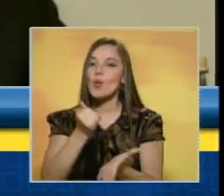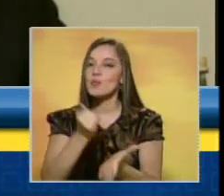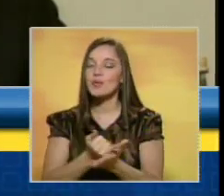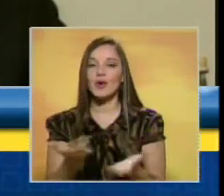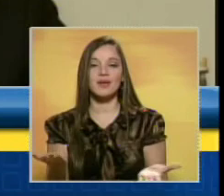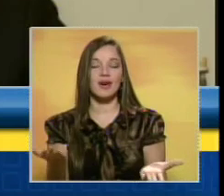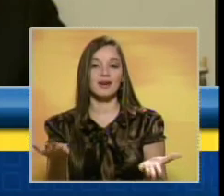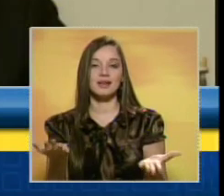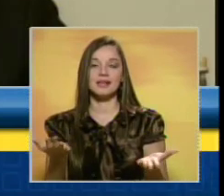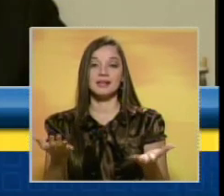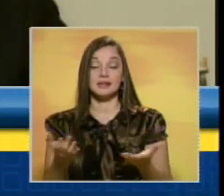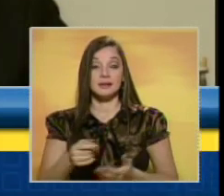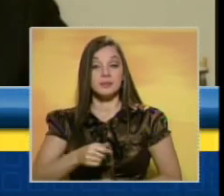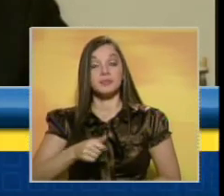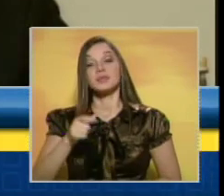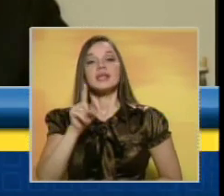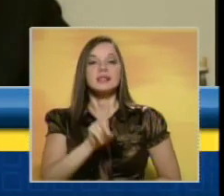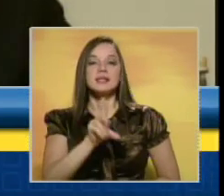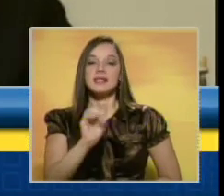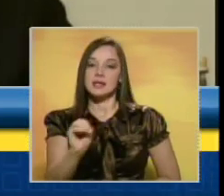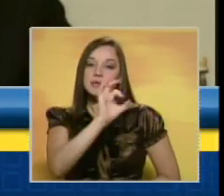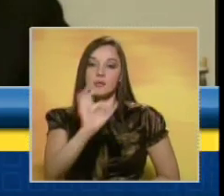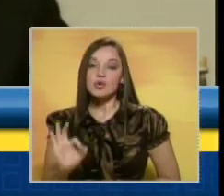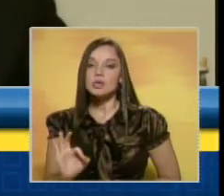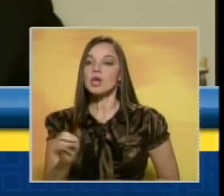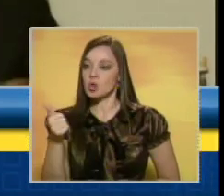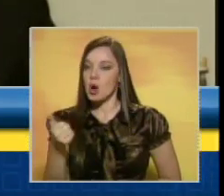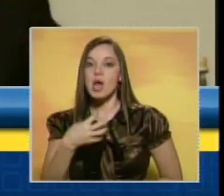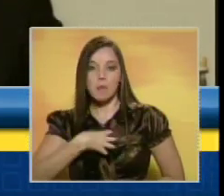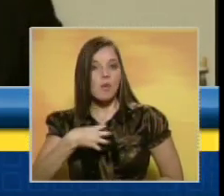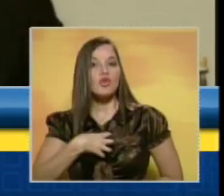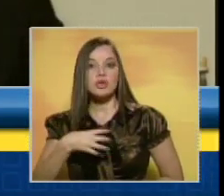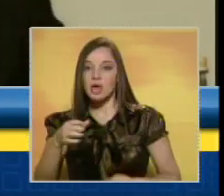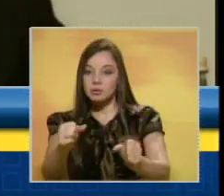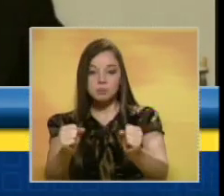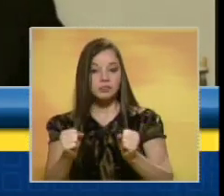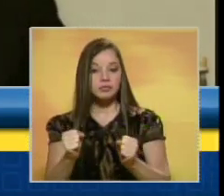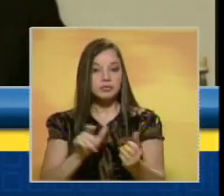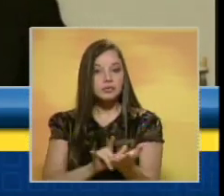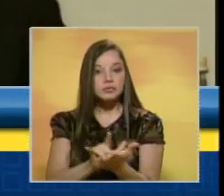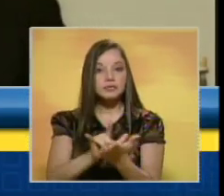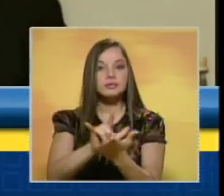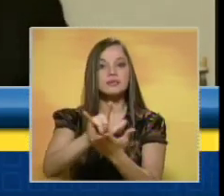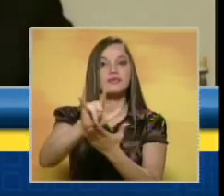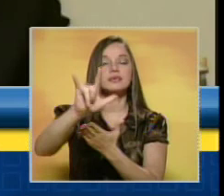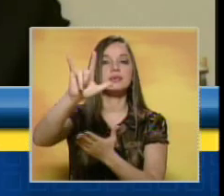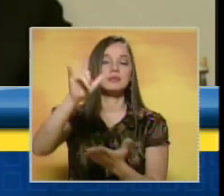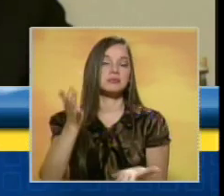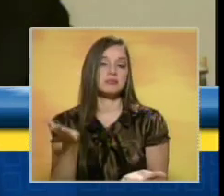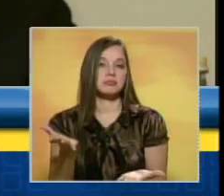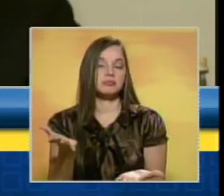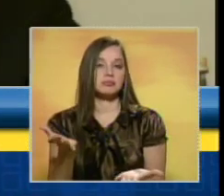verificaciones del caso. Era 100% apto para volar sin restricciones.